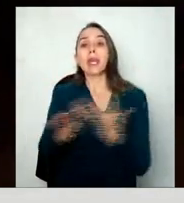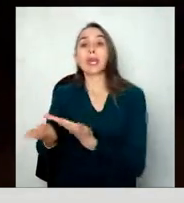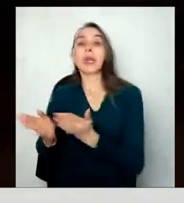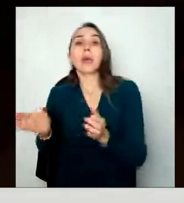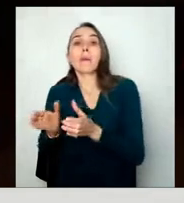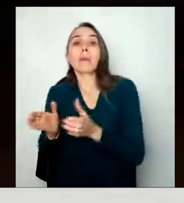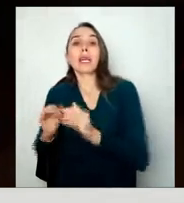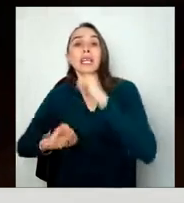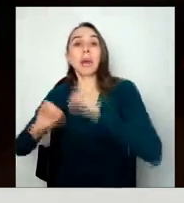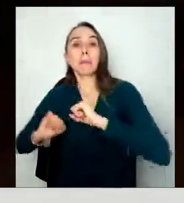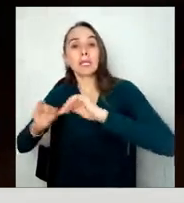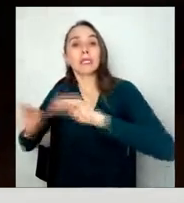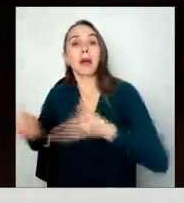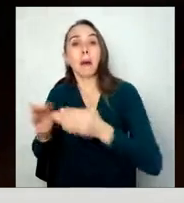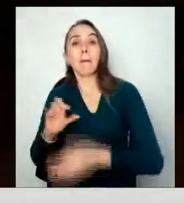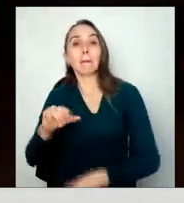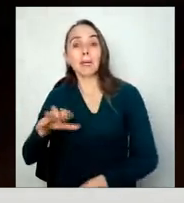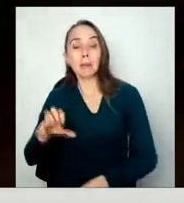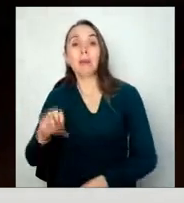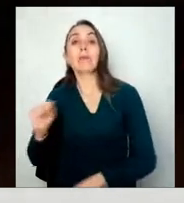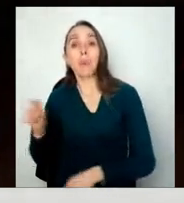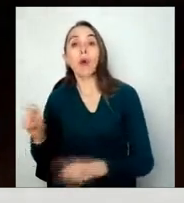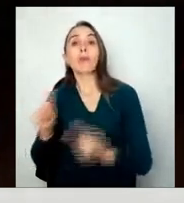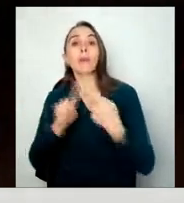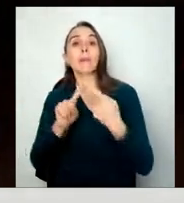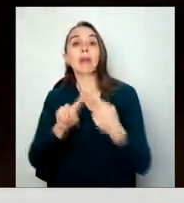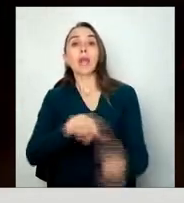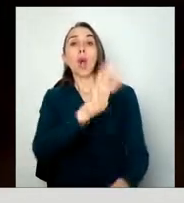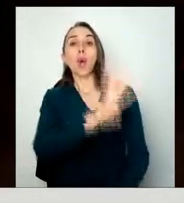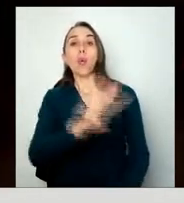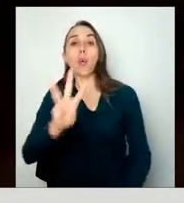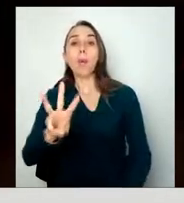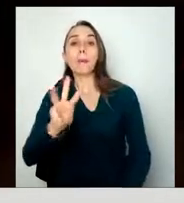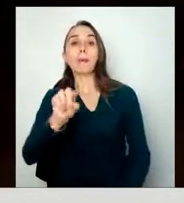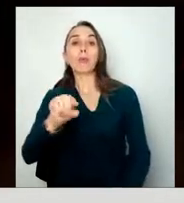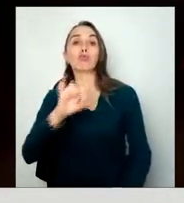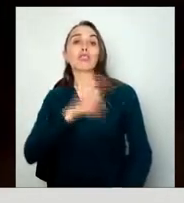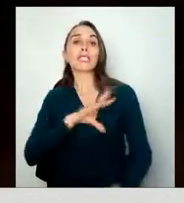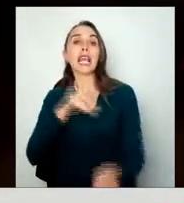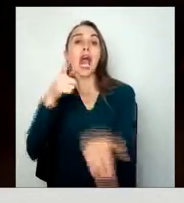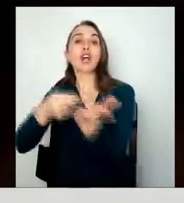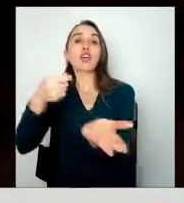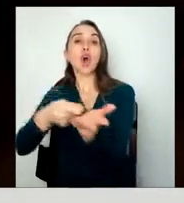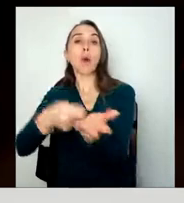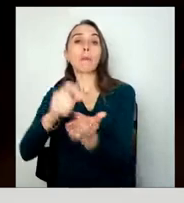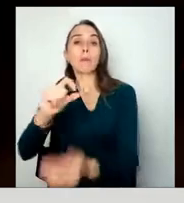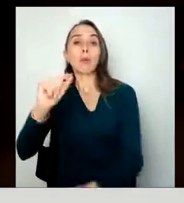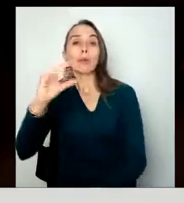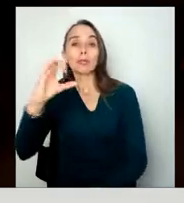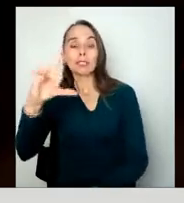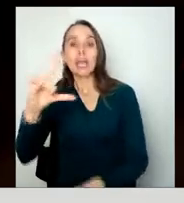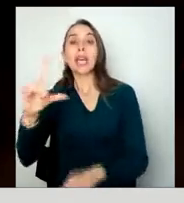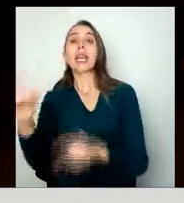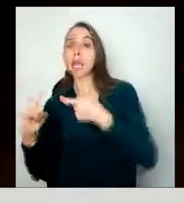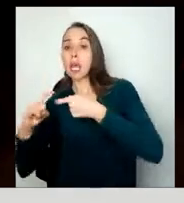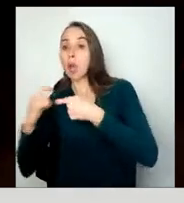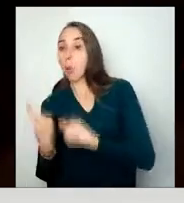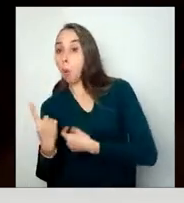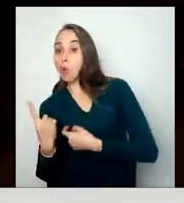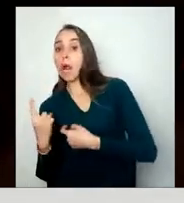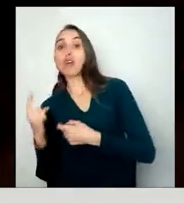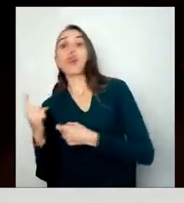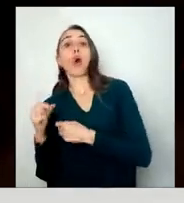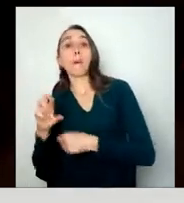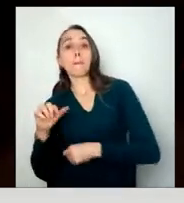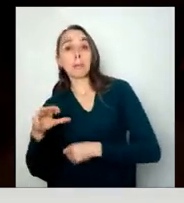para participar en las plataformas de chile compra y que también da facilidades de asociación y garantías para poder ofertar sin duda